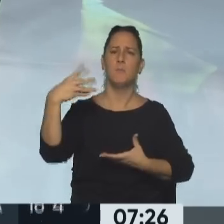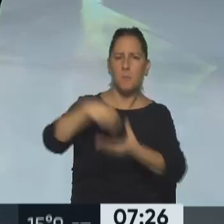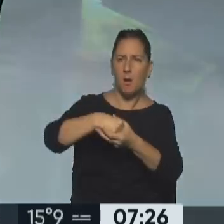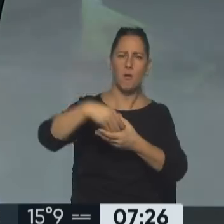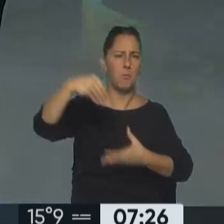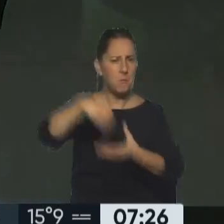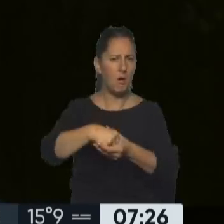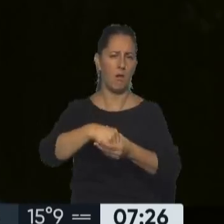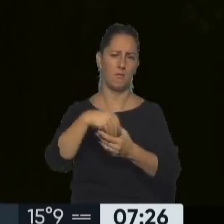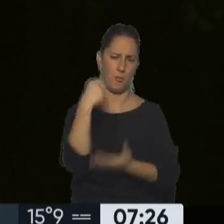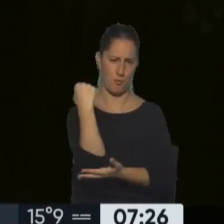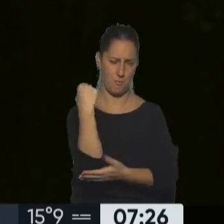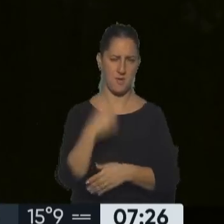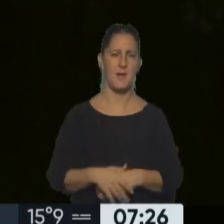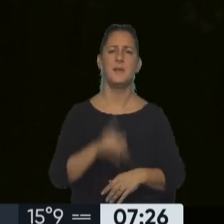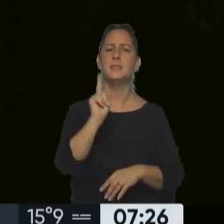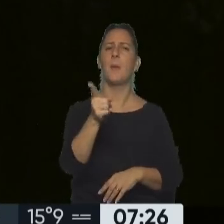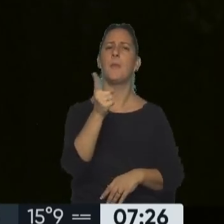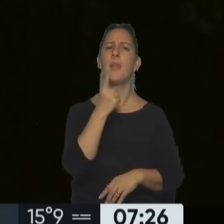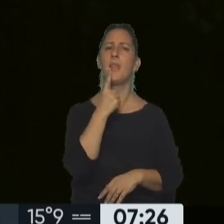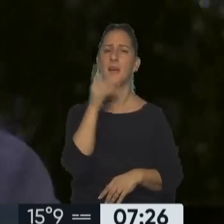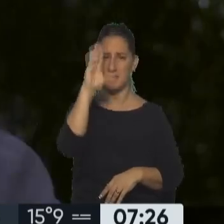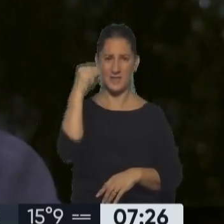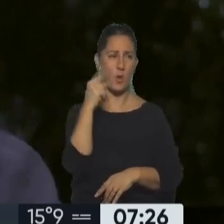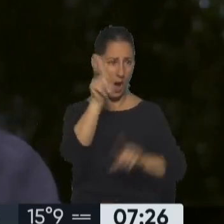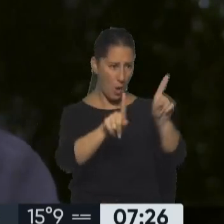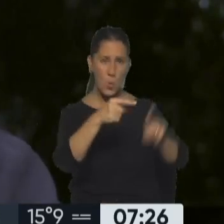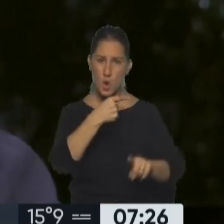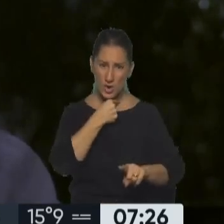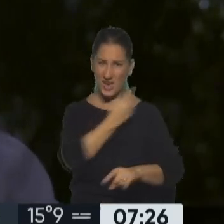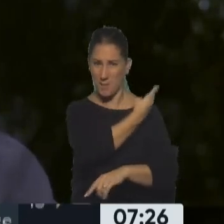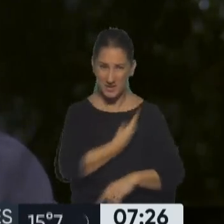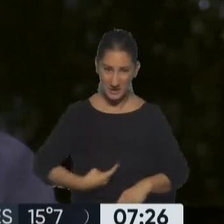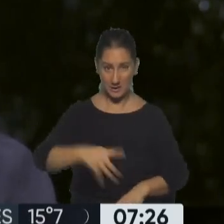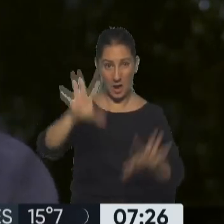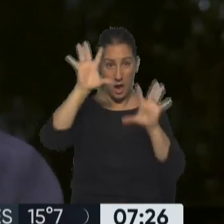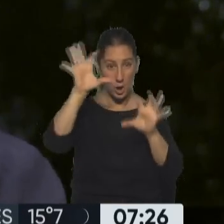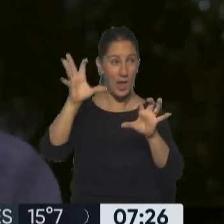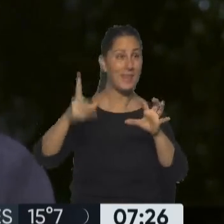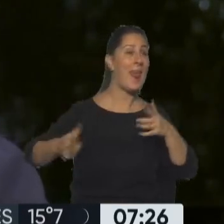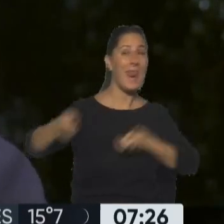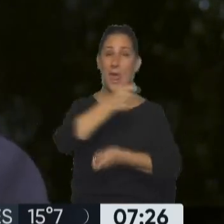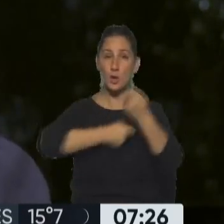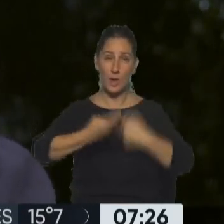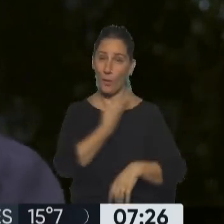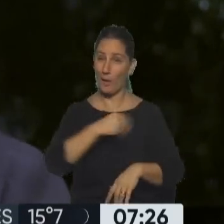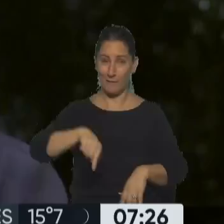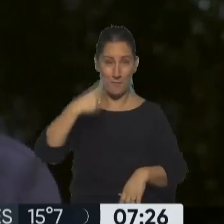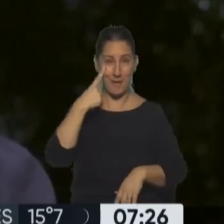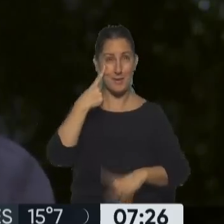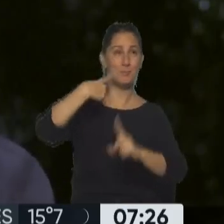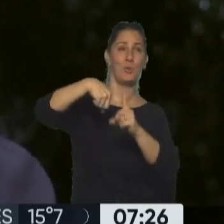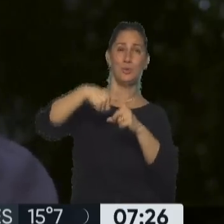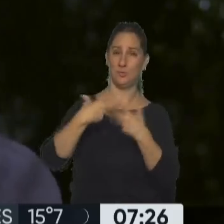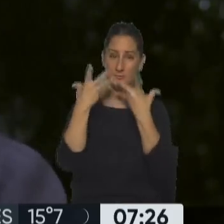materia económica. Sí, también. Y además dijo, quien quiera ser presidente, negociar con el Fondo Monetario Internacional no lo ayuda demasiado, ¿no? Evidentemente